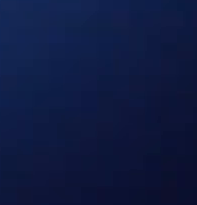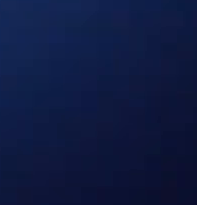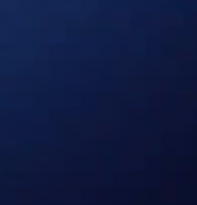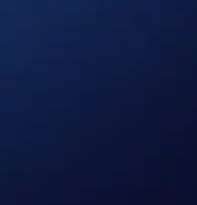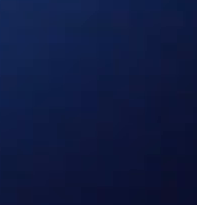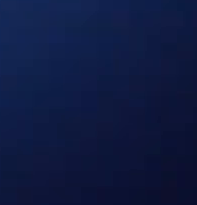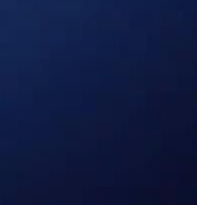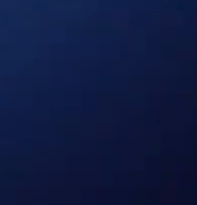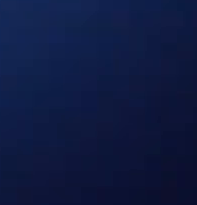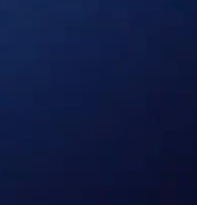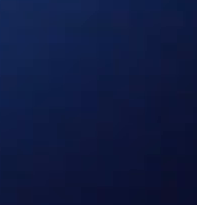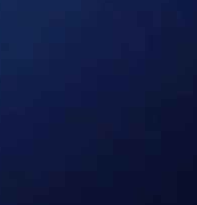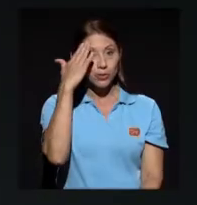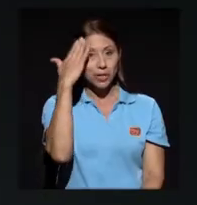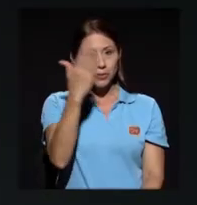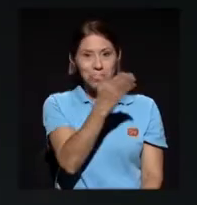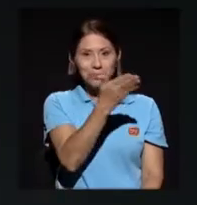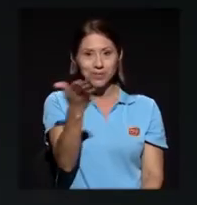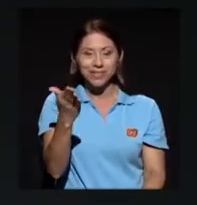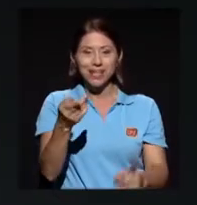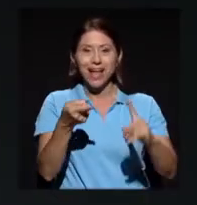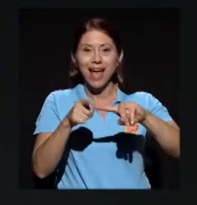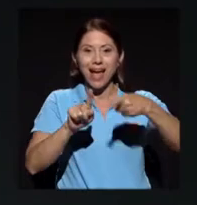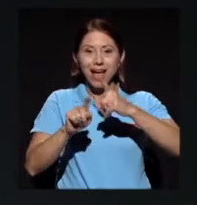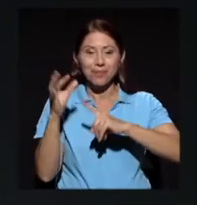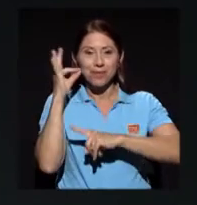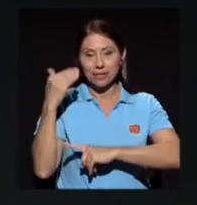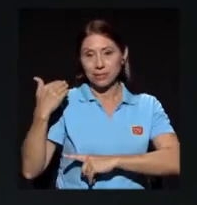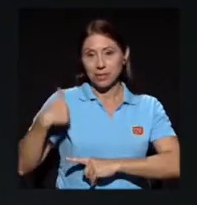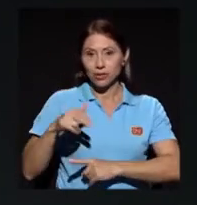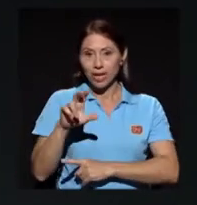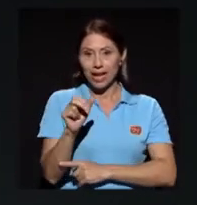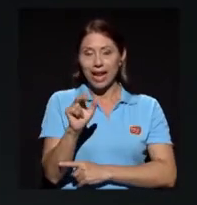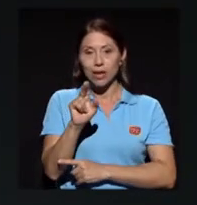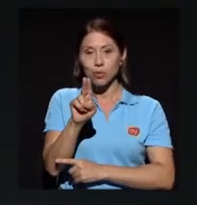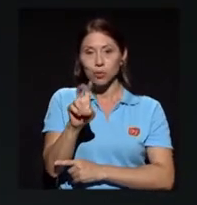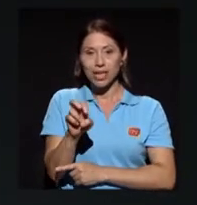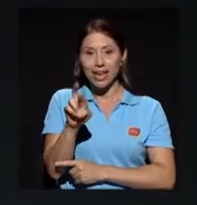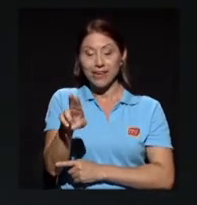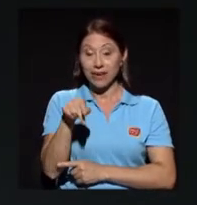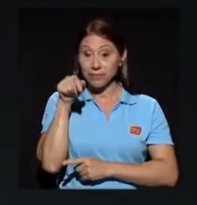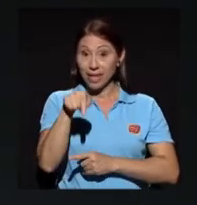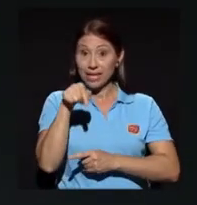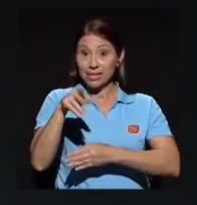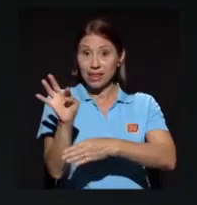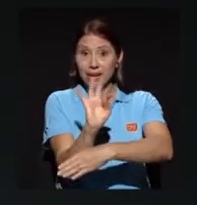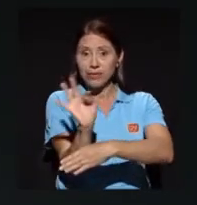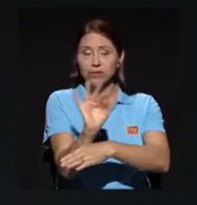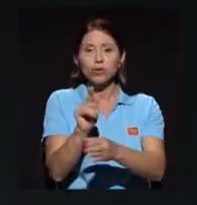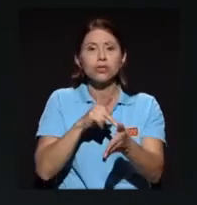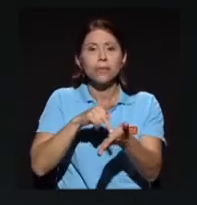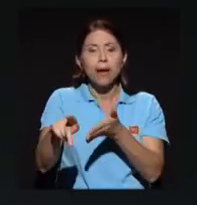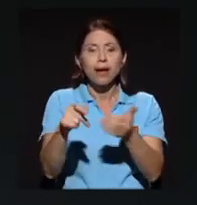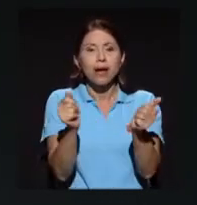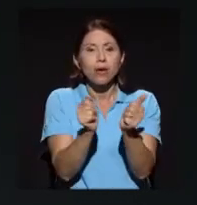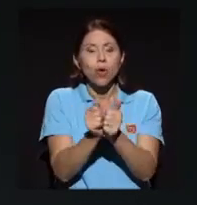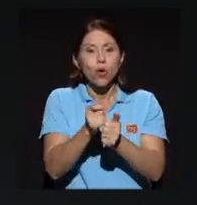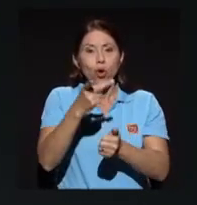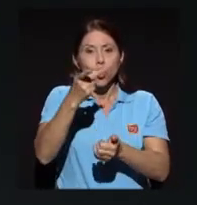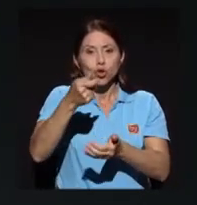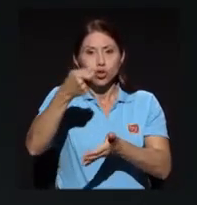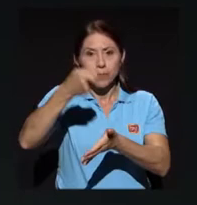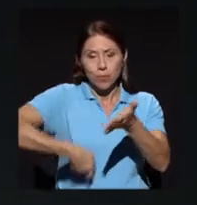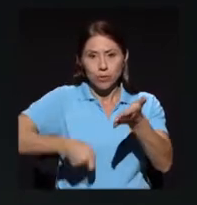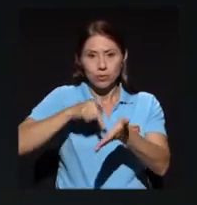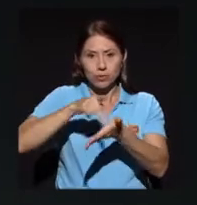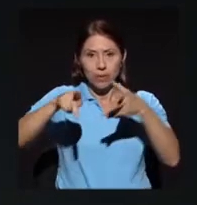Los saludamos, amigas y amigos de Canal UCR, este medio televisivo que se paga con los impuestos que tributan los habitantes